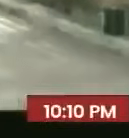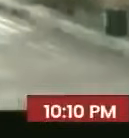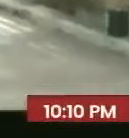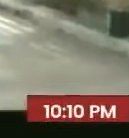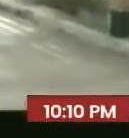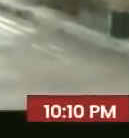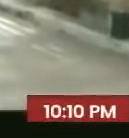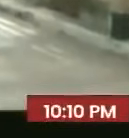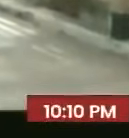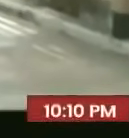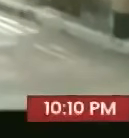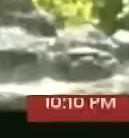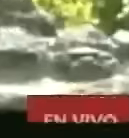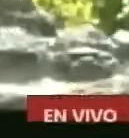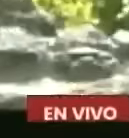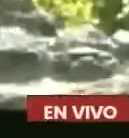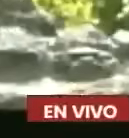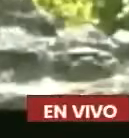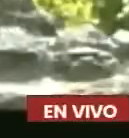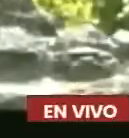país.